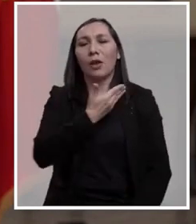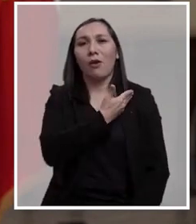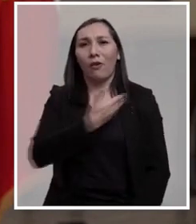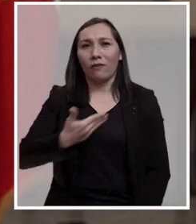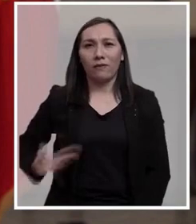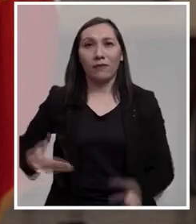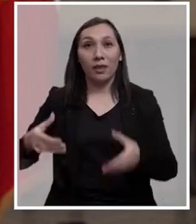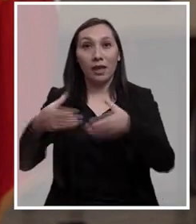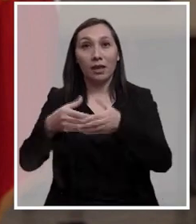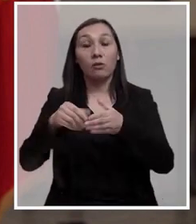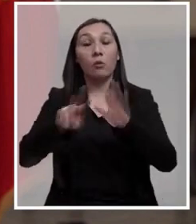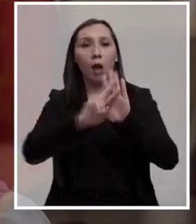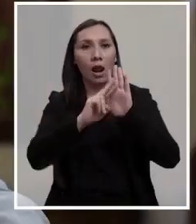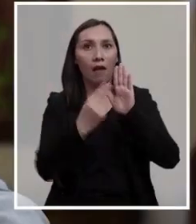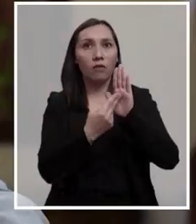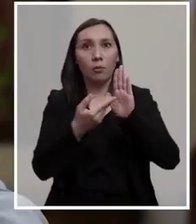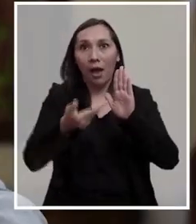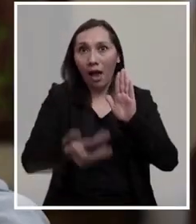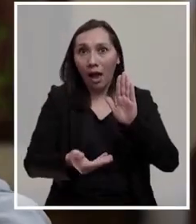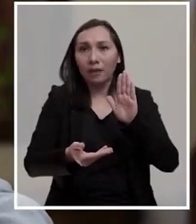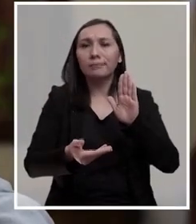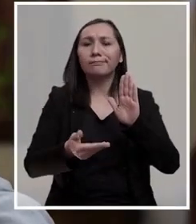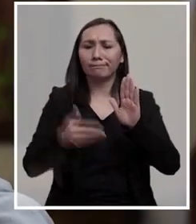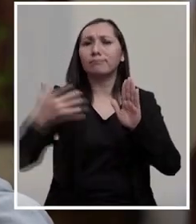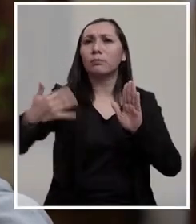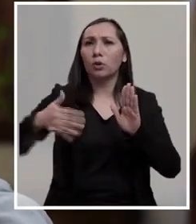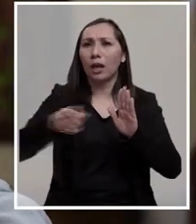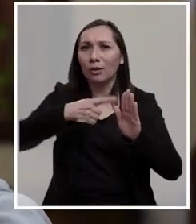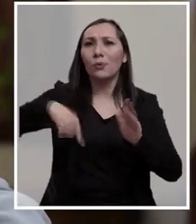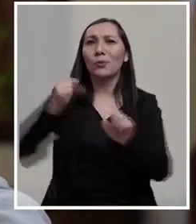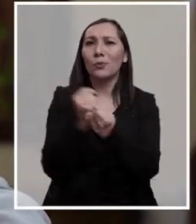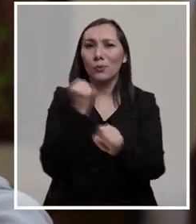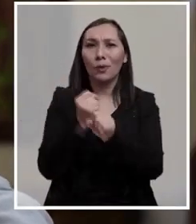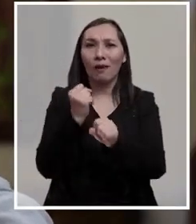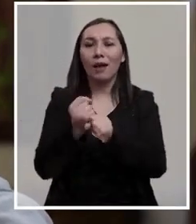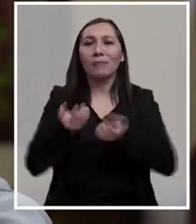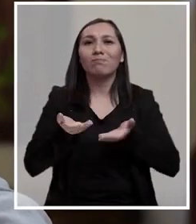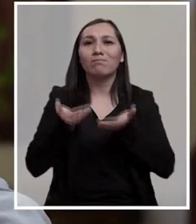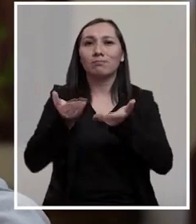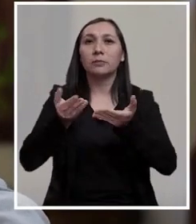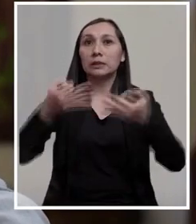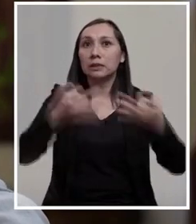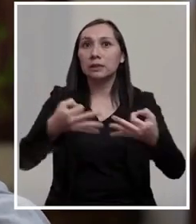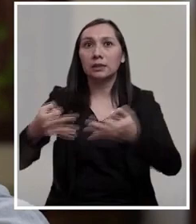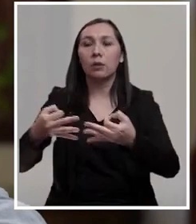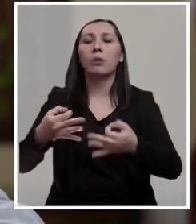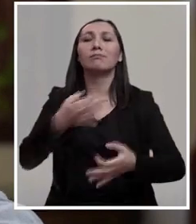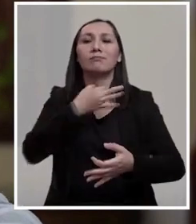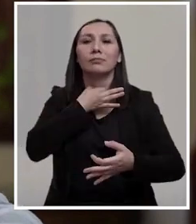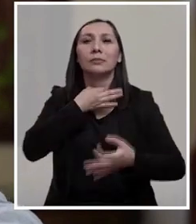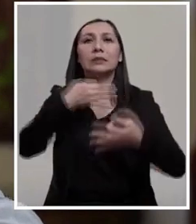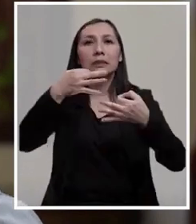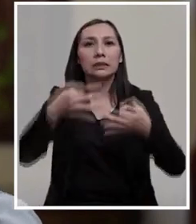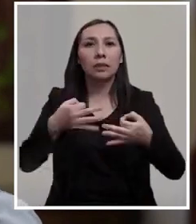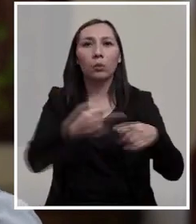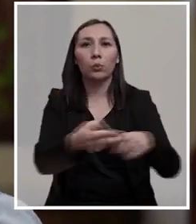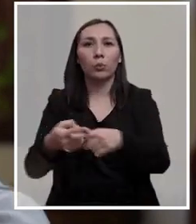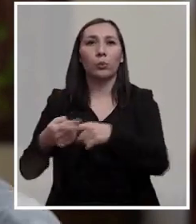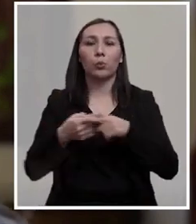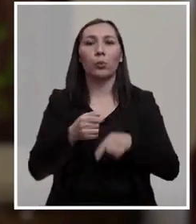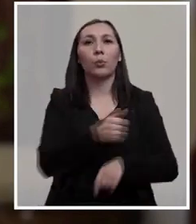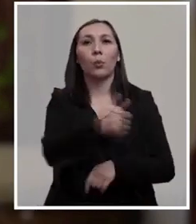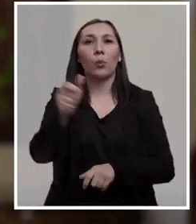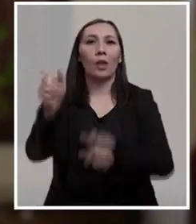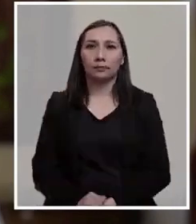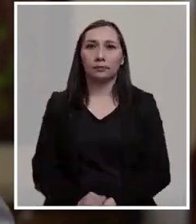y esta reforma en particular es central en nuestra tarea de entregar certezas y garantizar seguridad social a